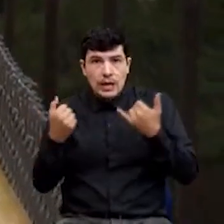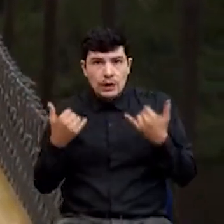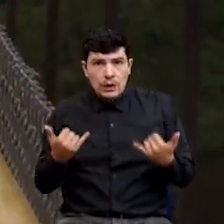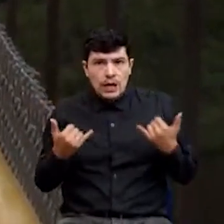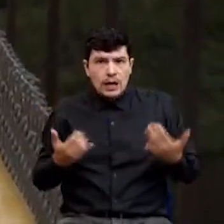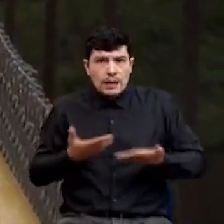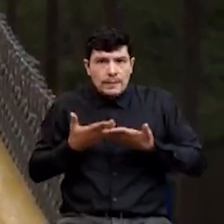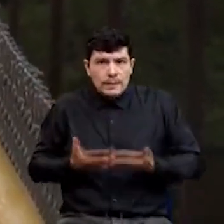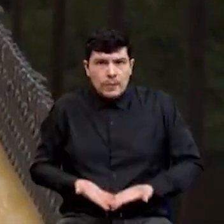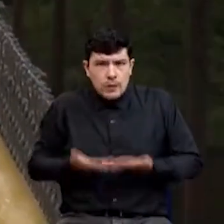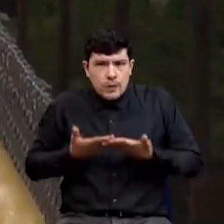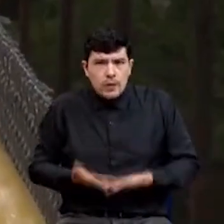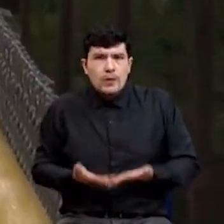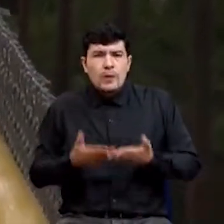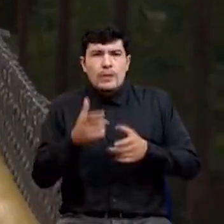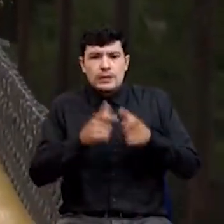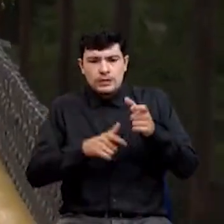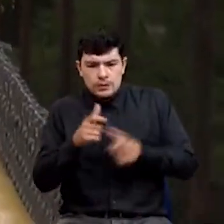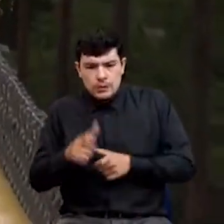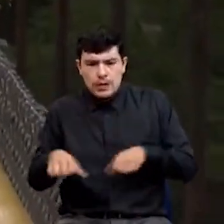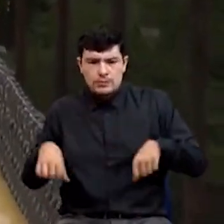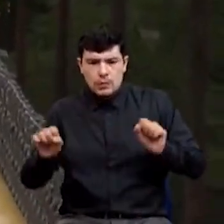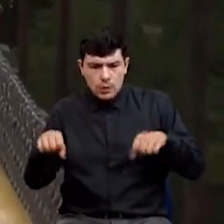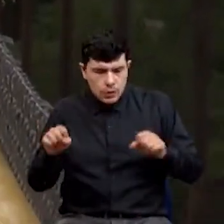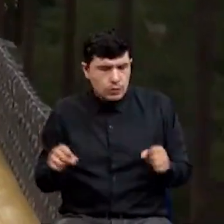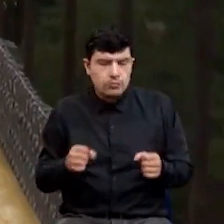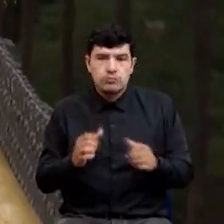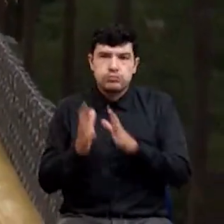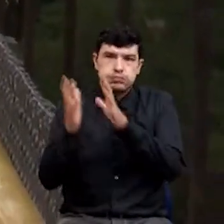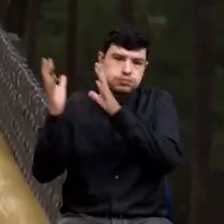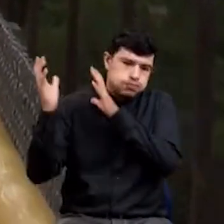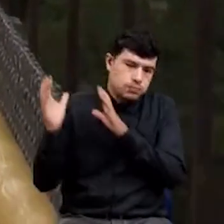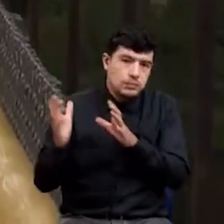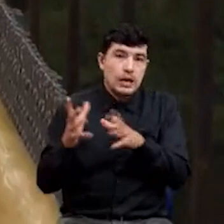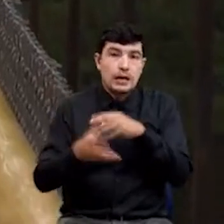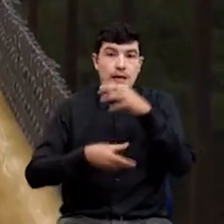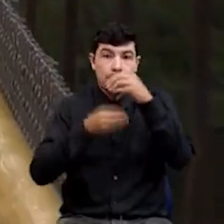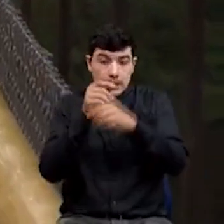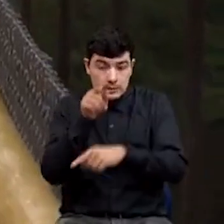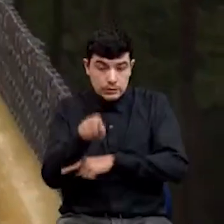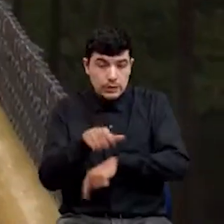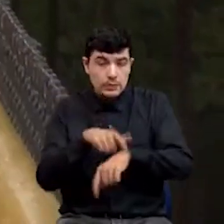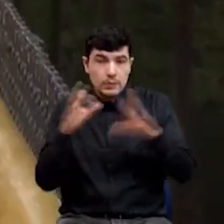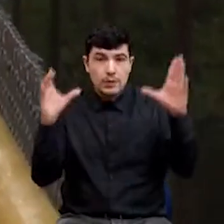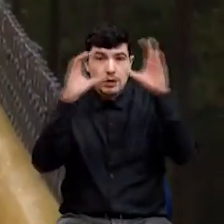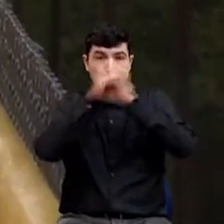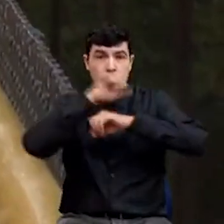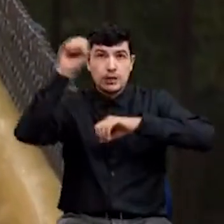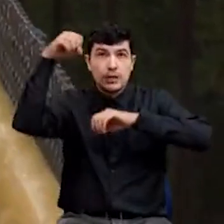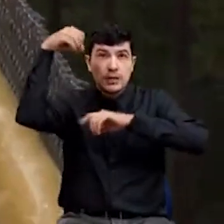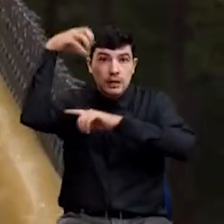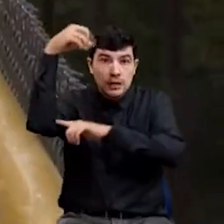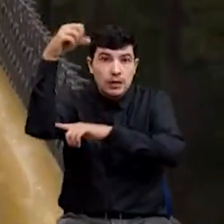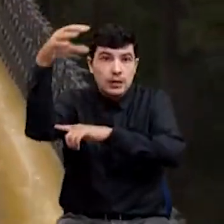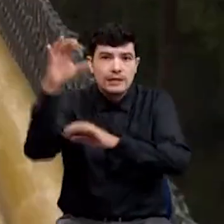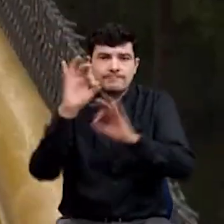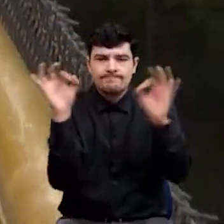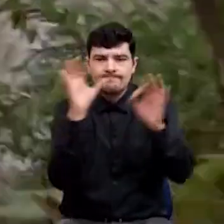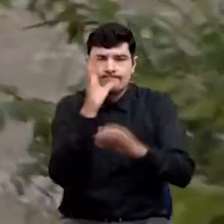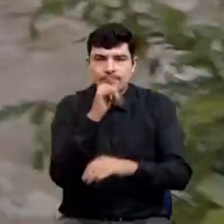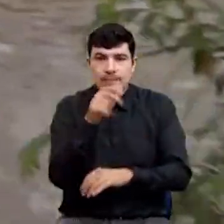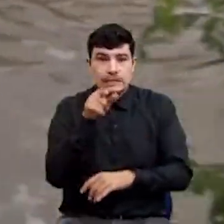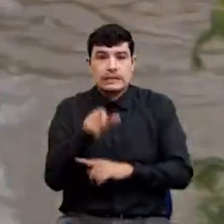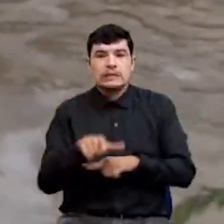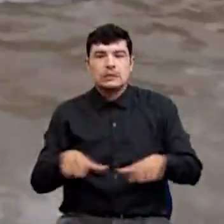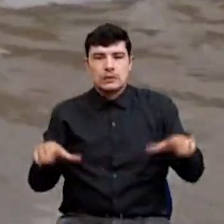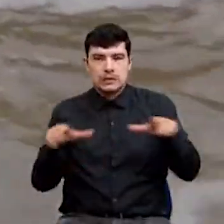aumento de tráfico de personas y de vehículos además no tiene iluminación Por lo cual es un peligro transitar en